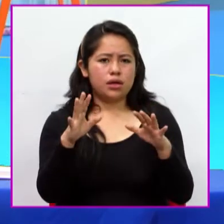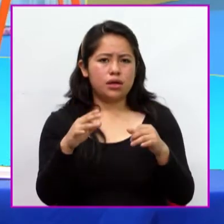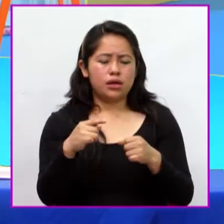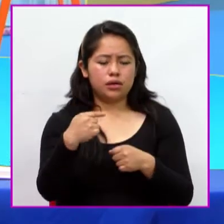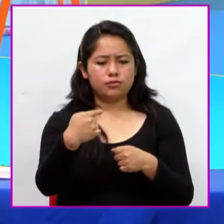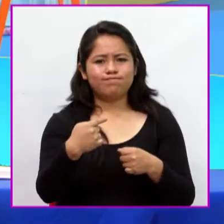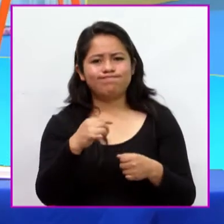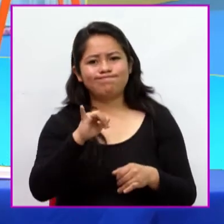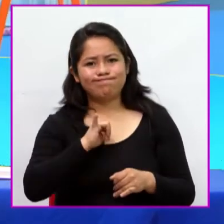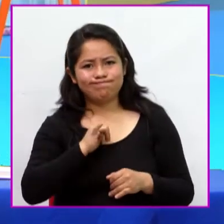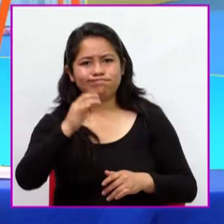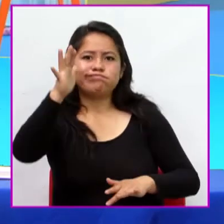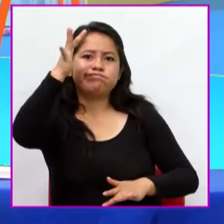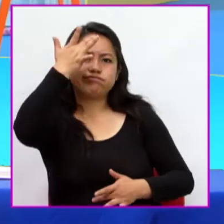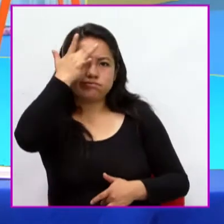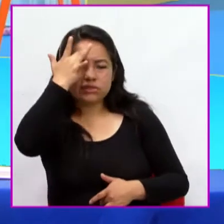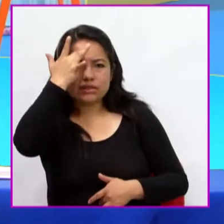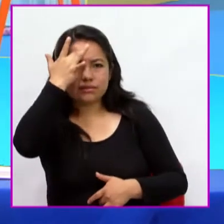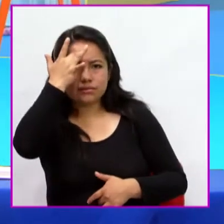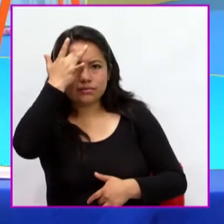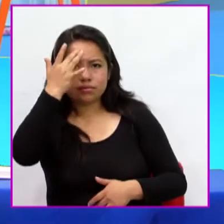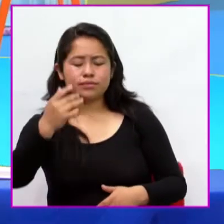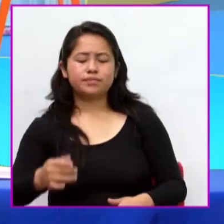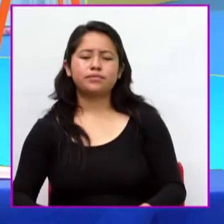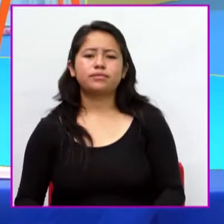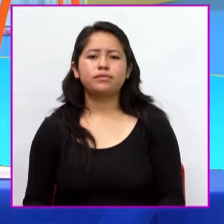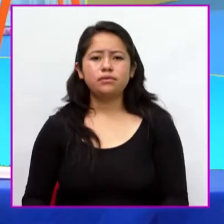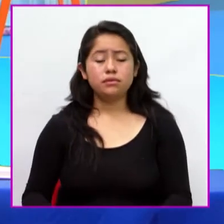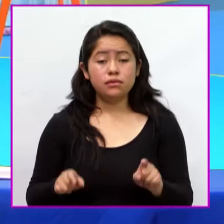infectarse. También es posible